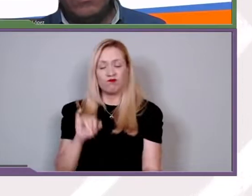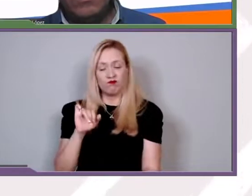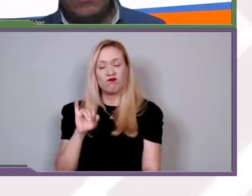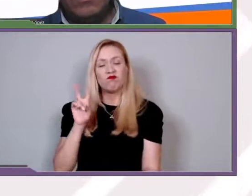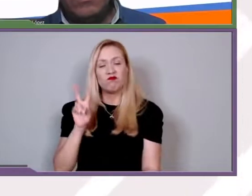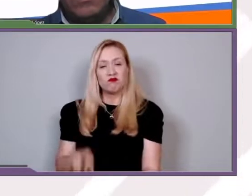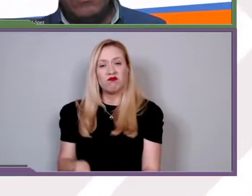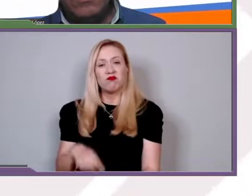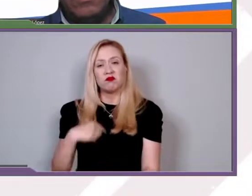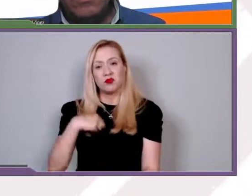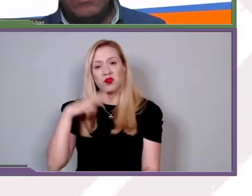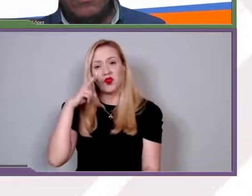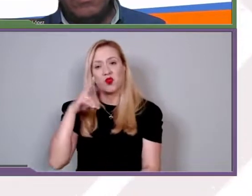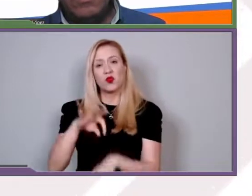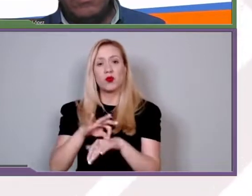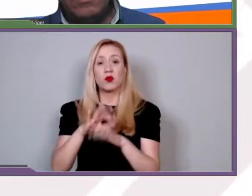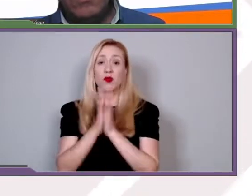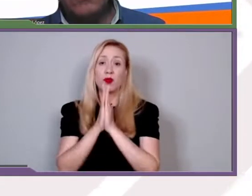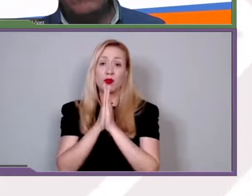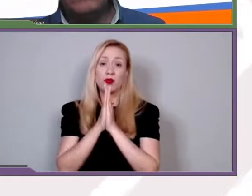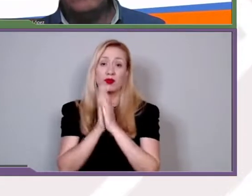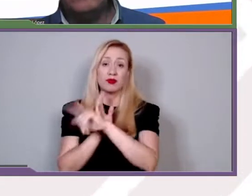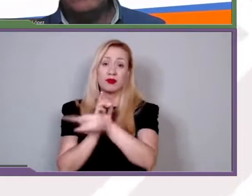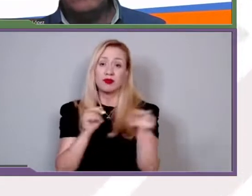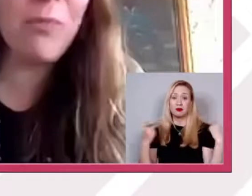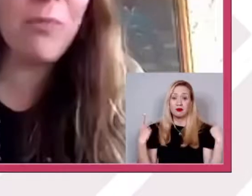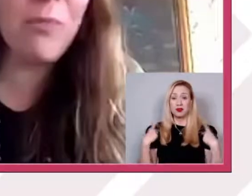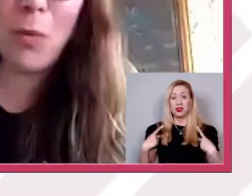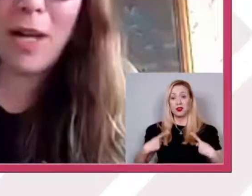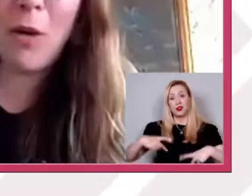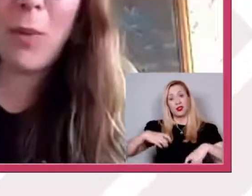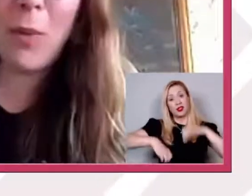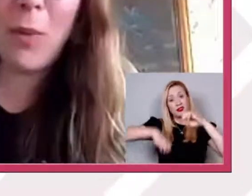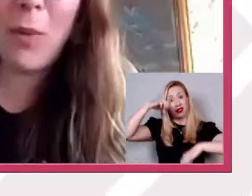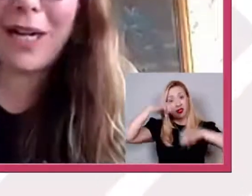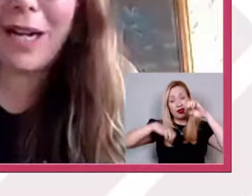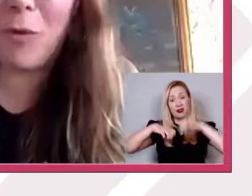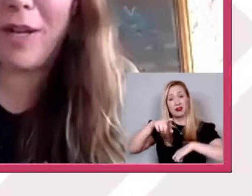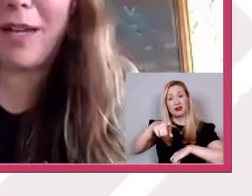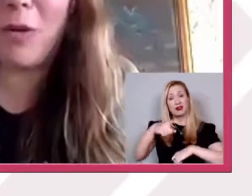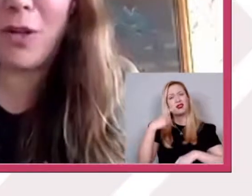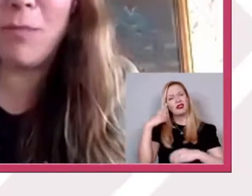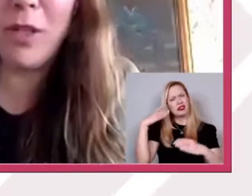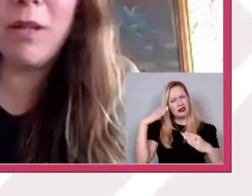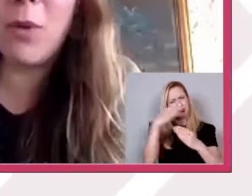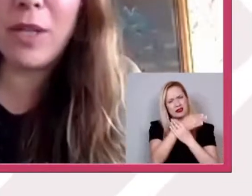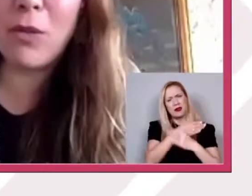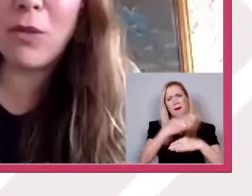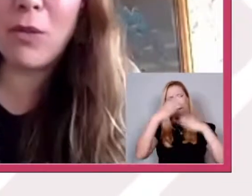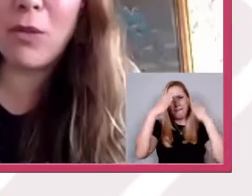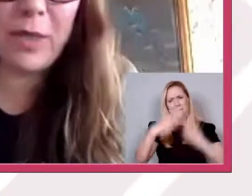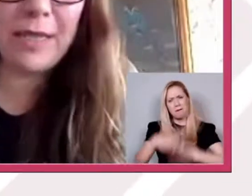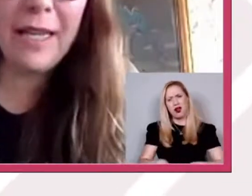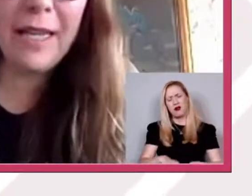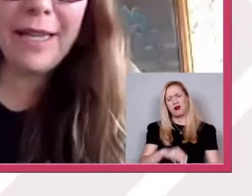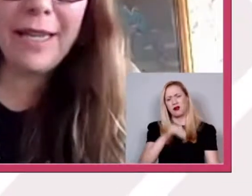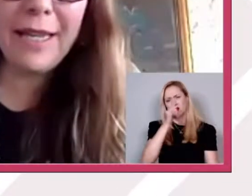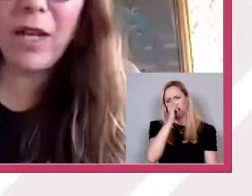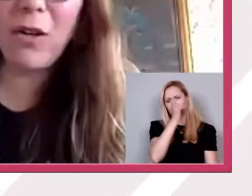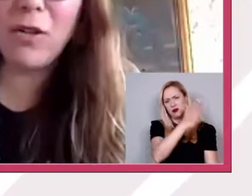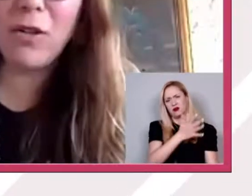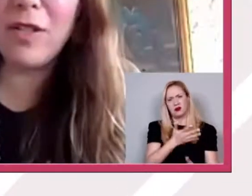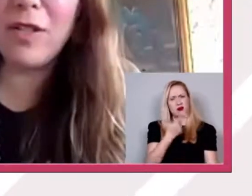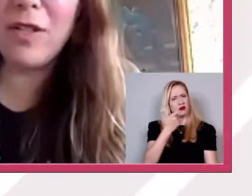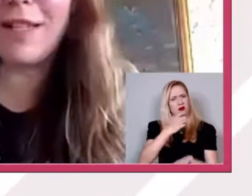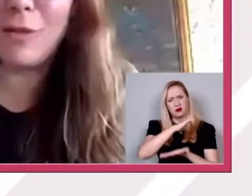y pues si nos están viendo, sobre todo personas mayores, pues acudan a su banco para hacer el reclamo que corresponde, porque esos cargos, pues